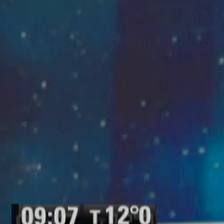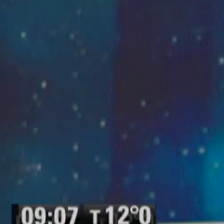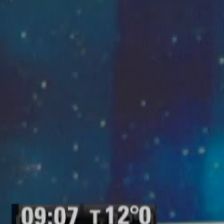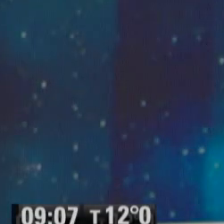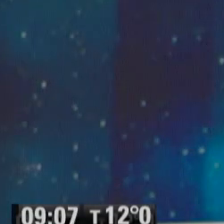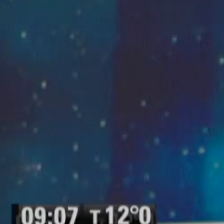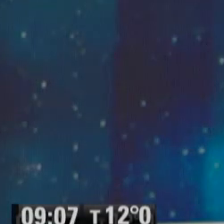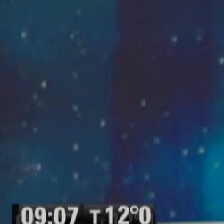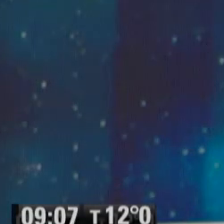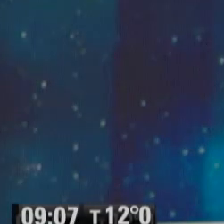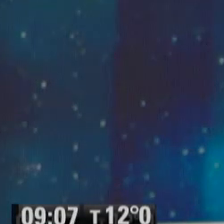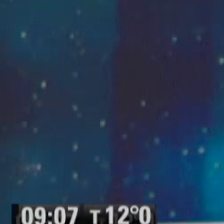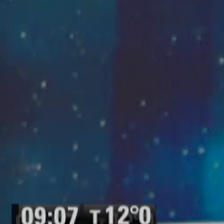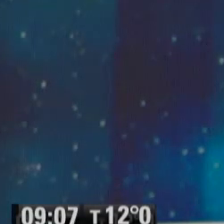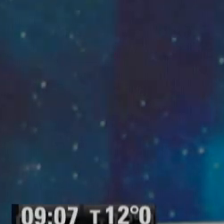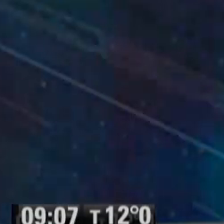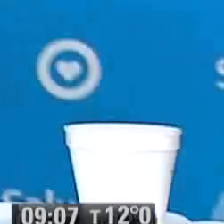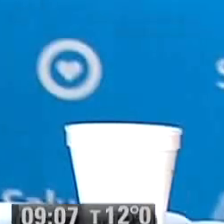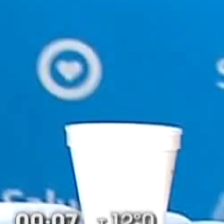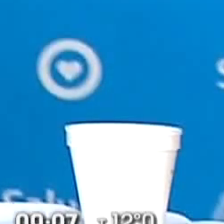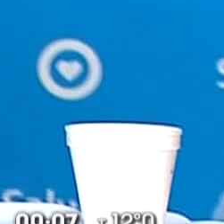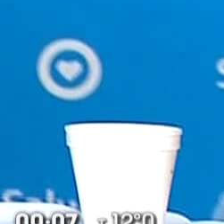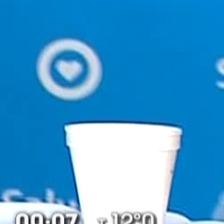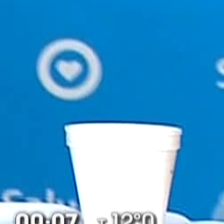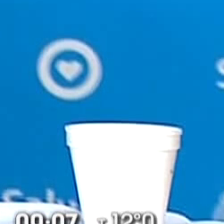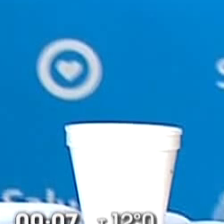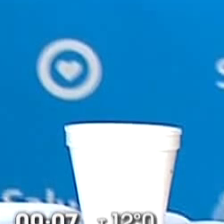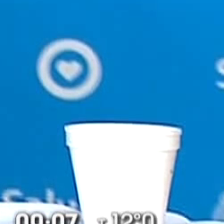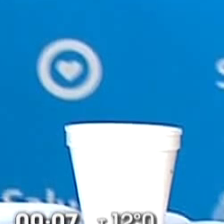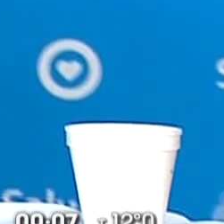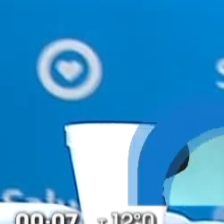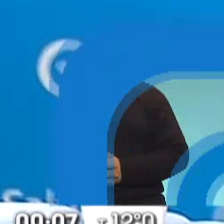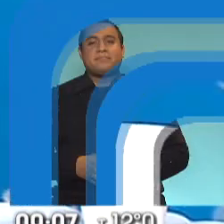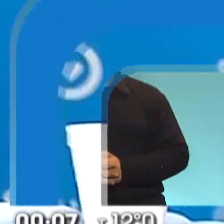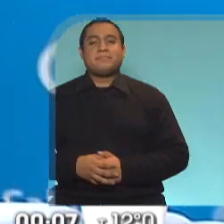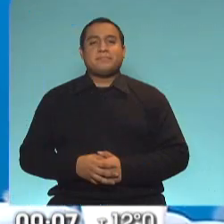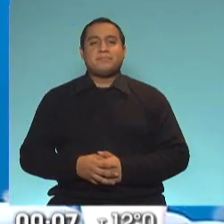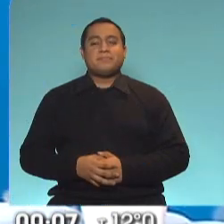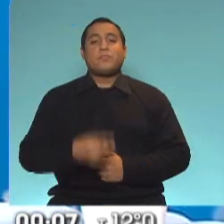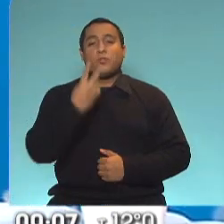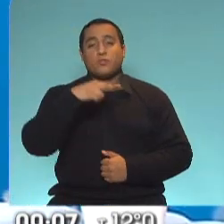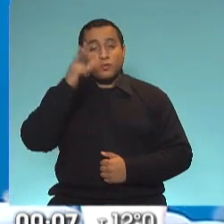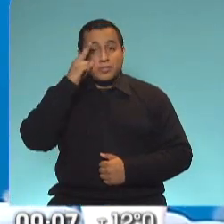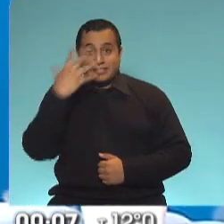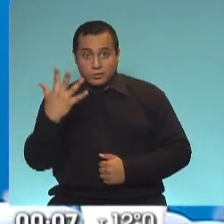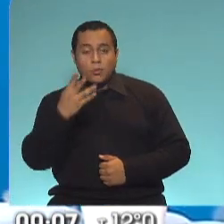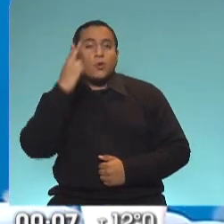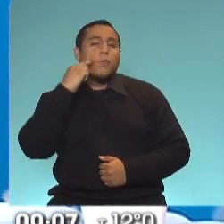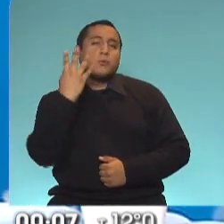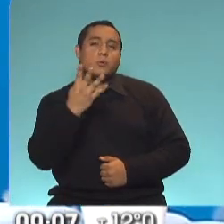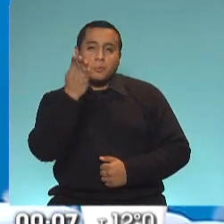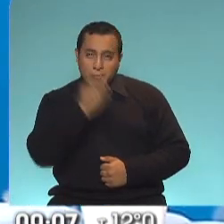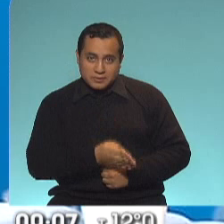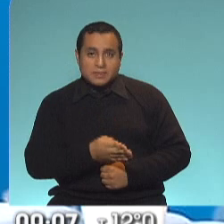En estos momentos reporta del Ministerio de Salud. La cantidad de casos acumulados, de los 285, el 94%